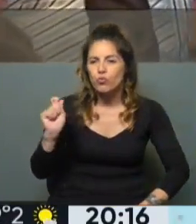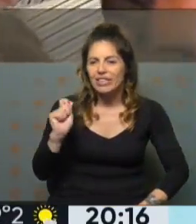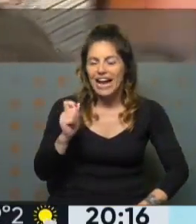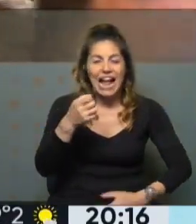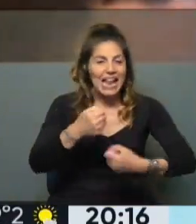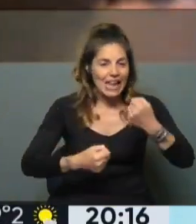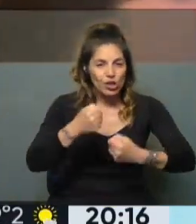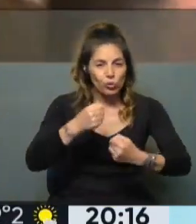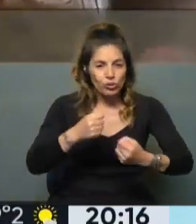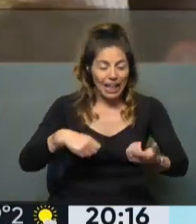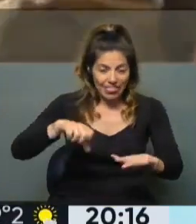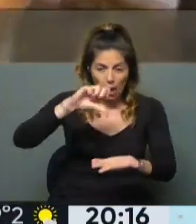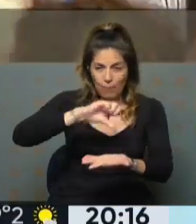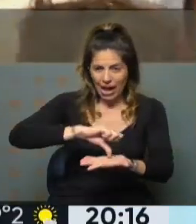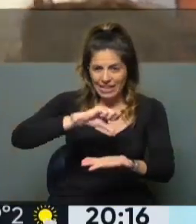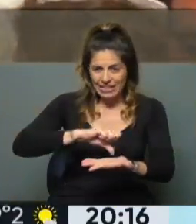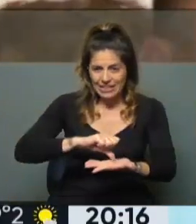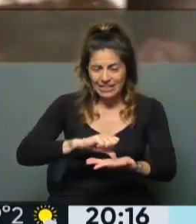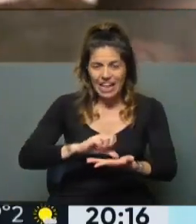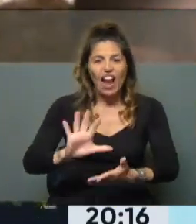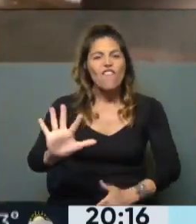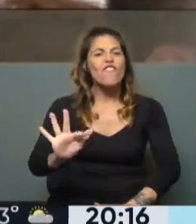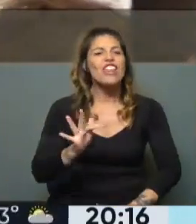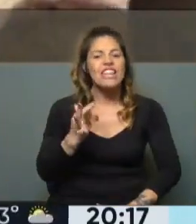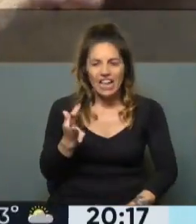industria nacional el